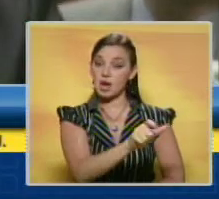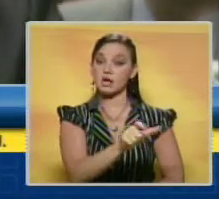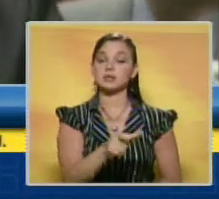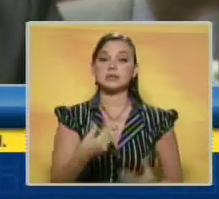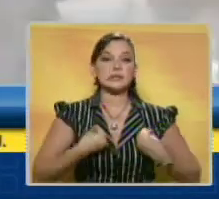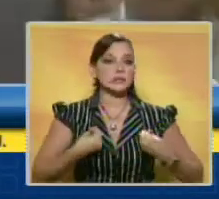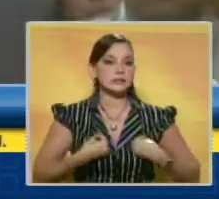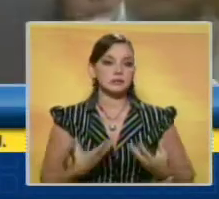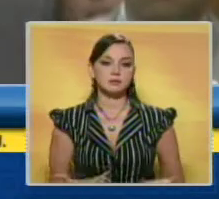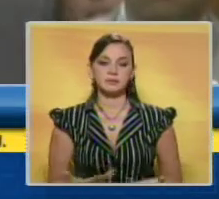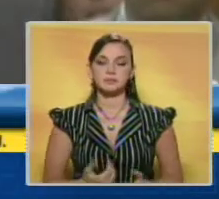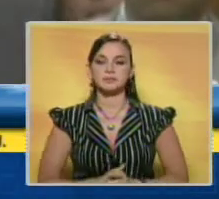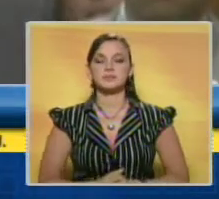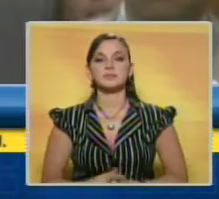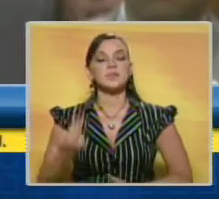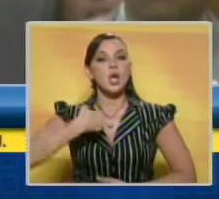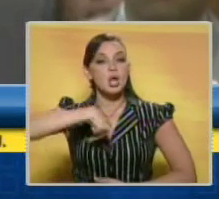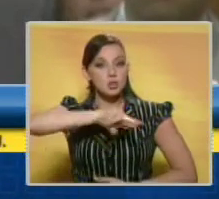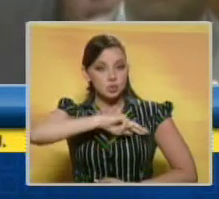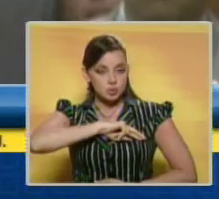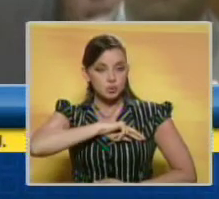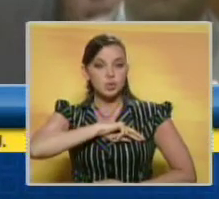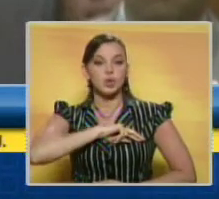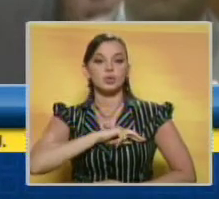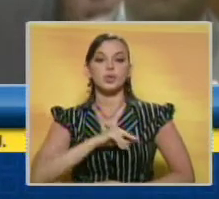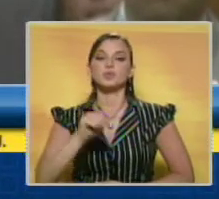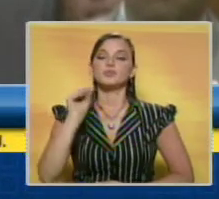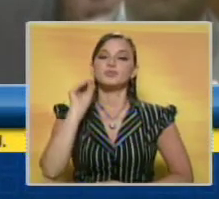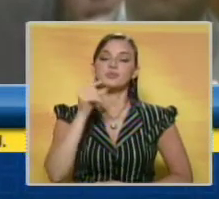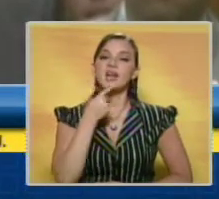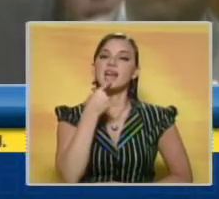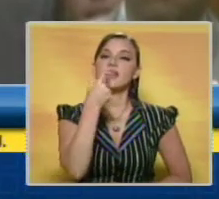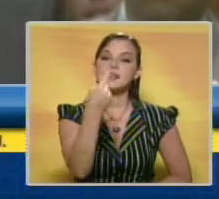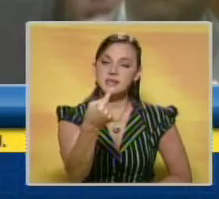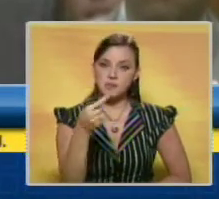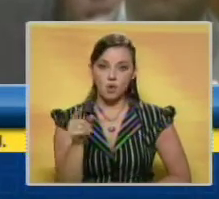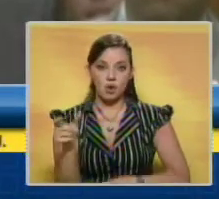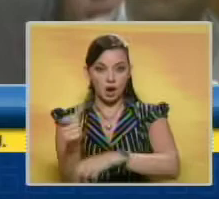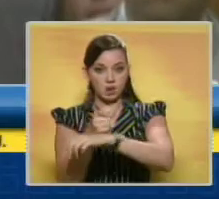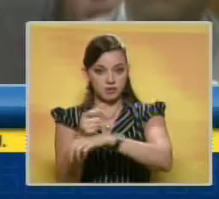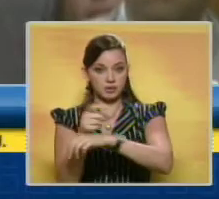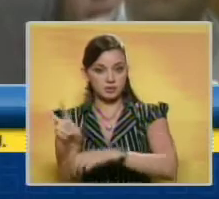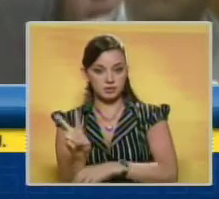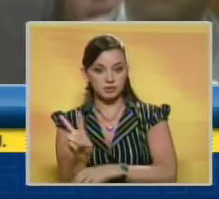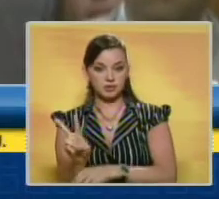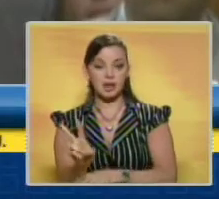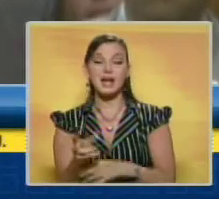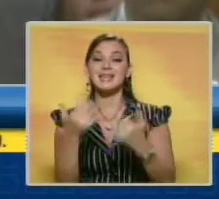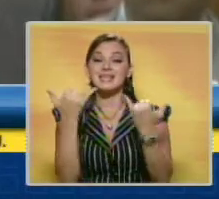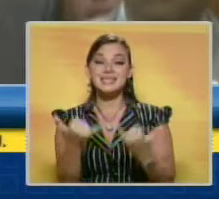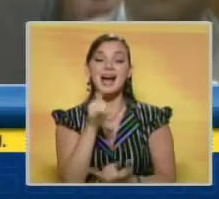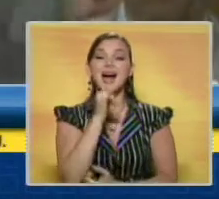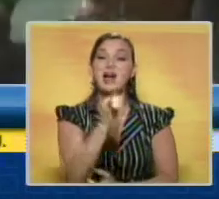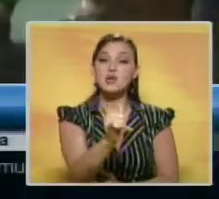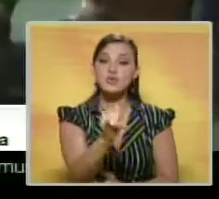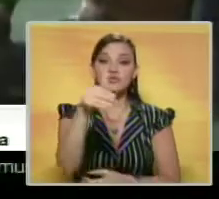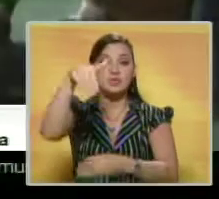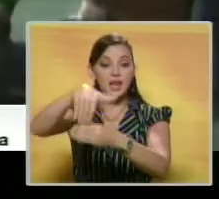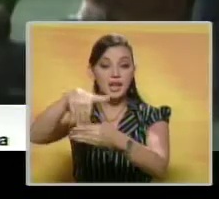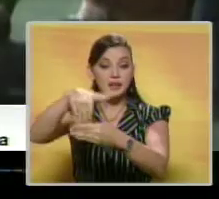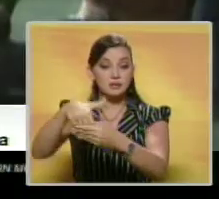en Venezuela. Nosotros instamos al gobierno venezolano que anuncie elecciones.